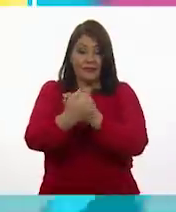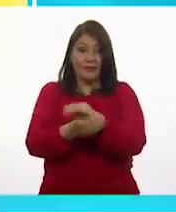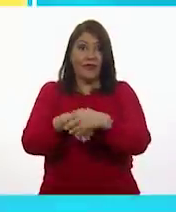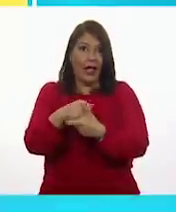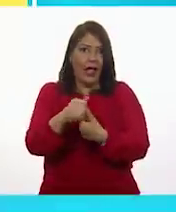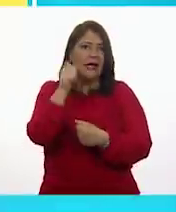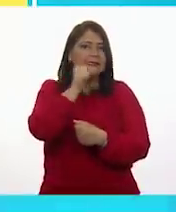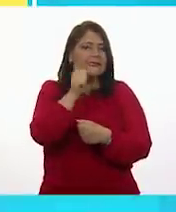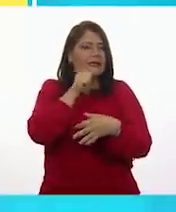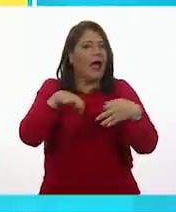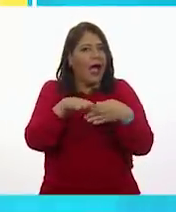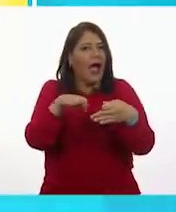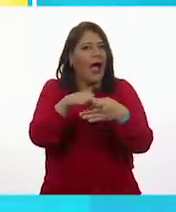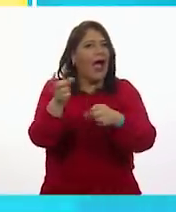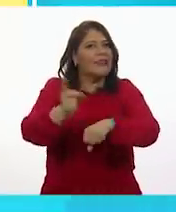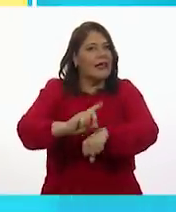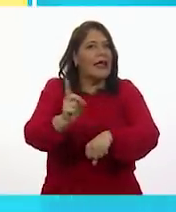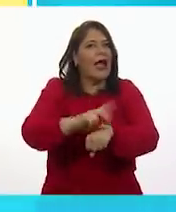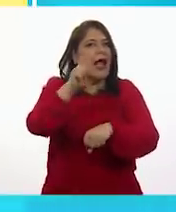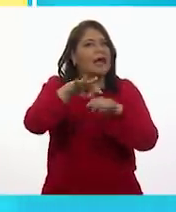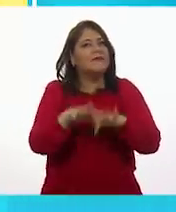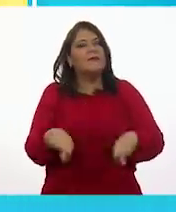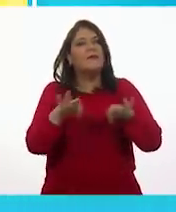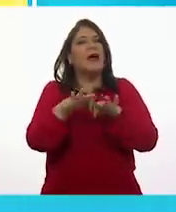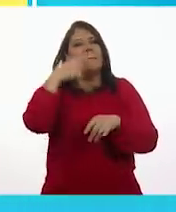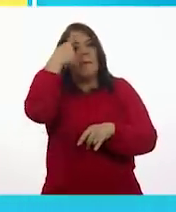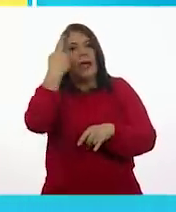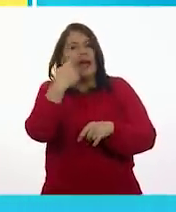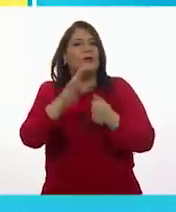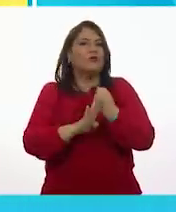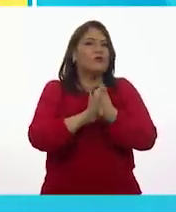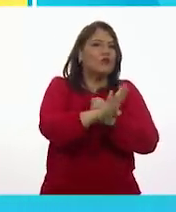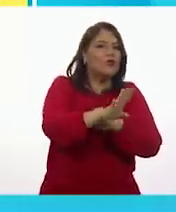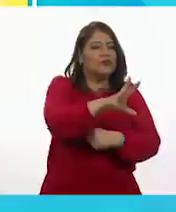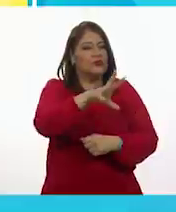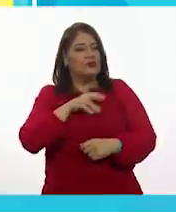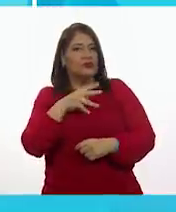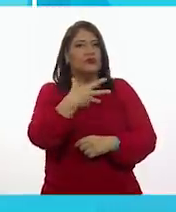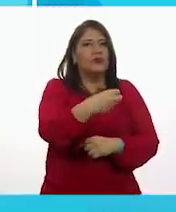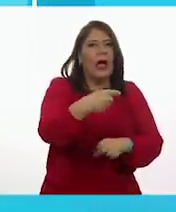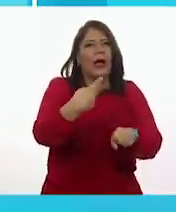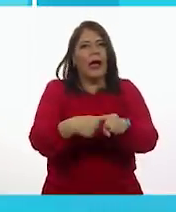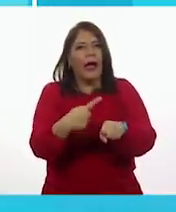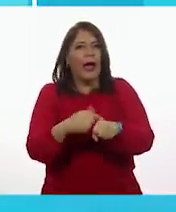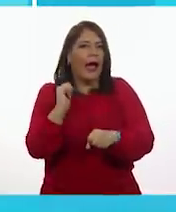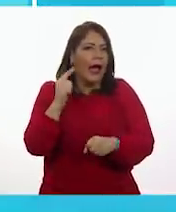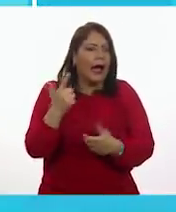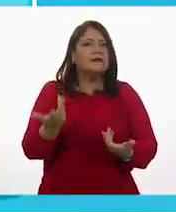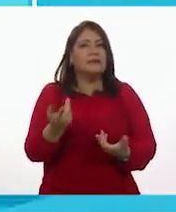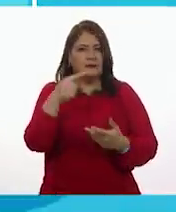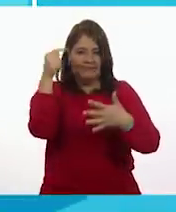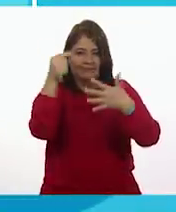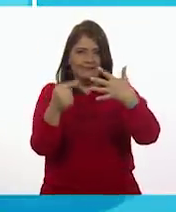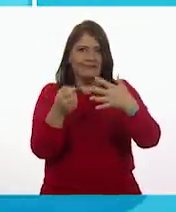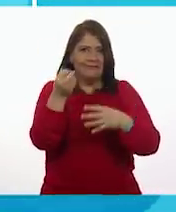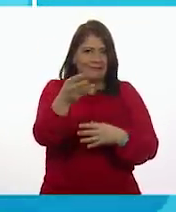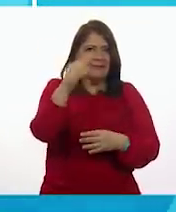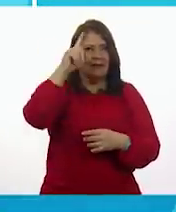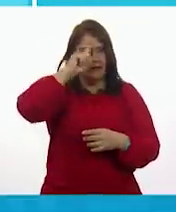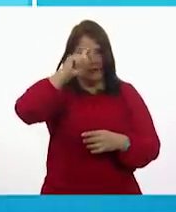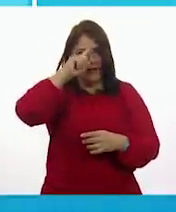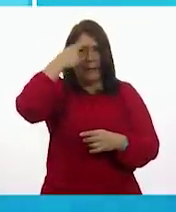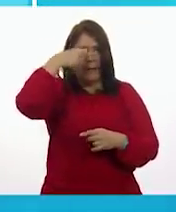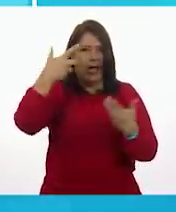Lavarnos las manos varias veces al día es importante para prevenir cualquier enfermedad. Sigue estos pasos para